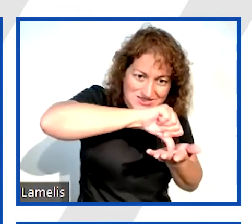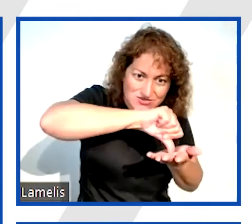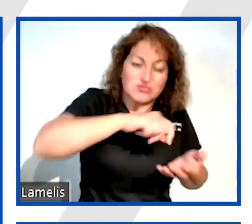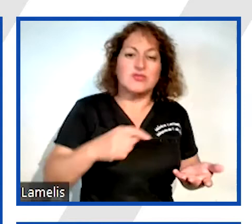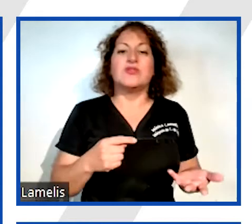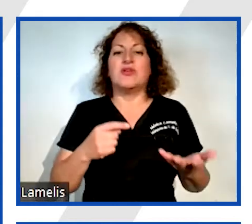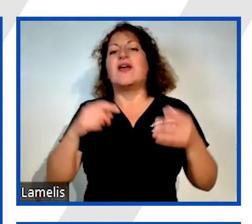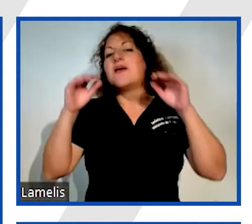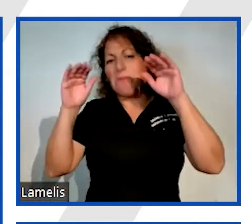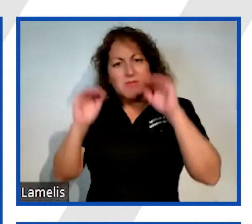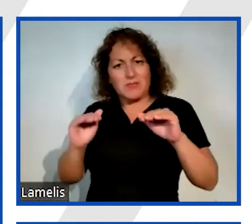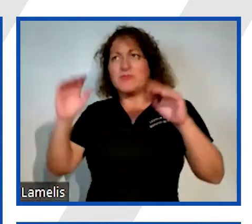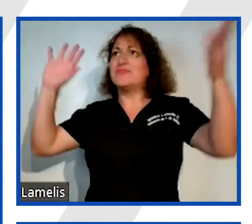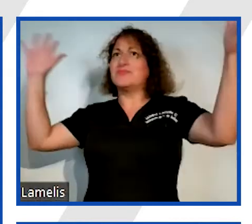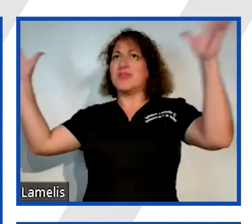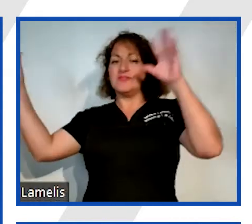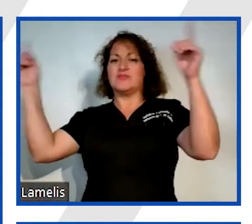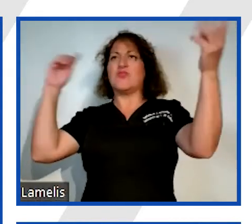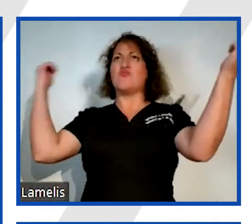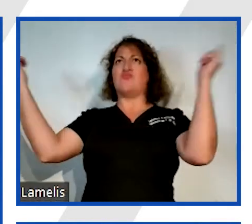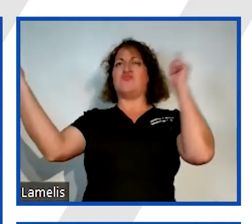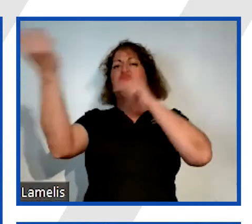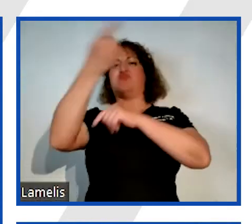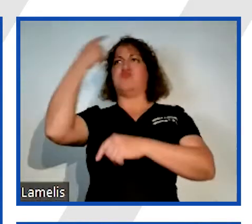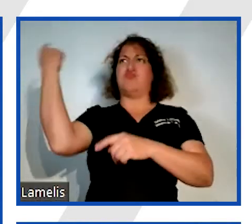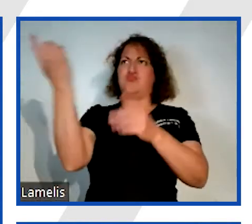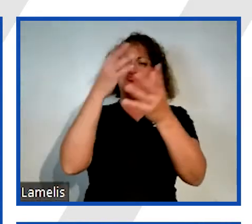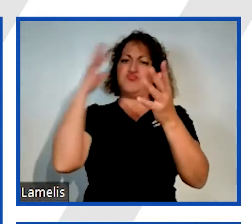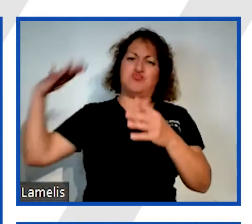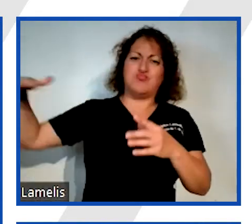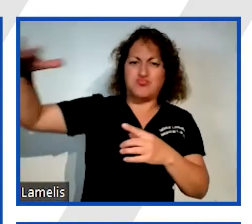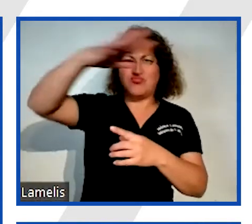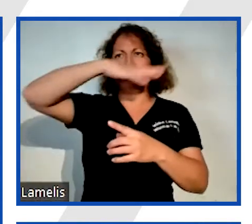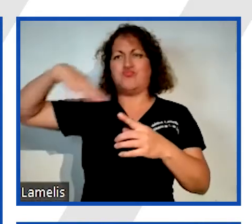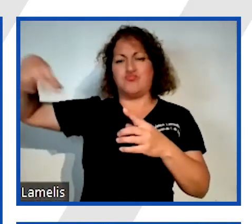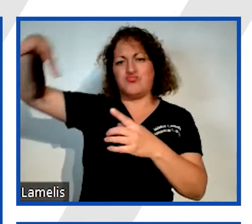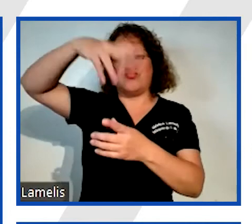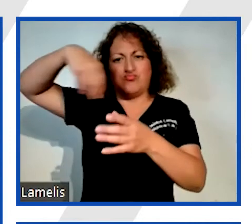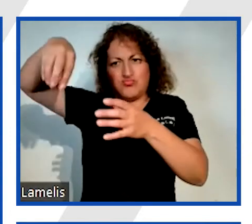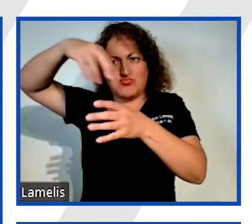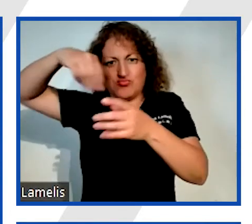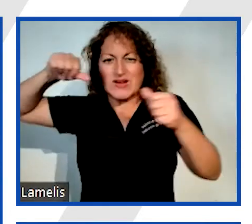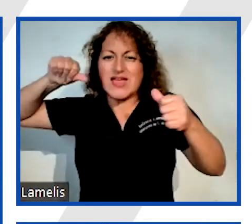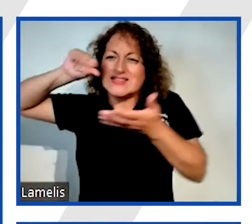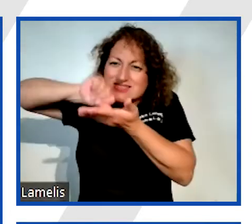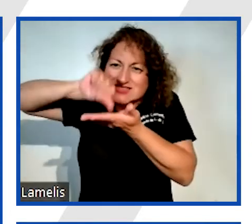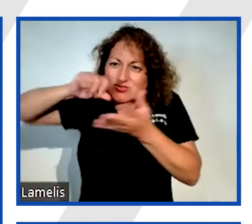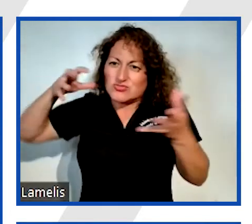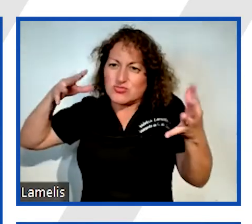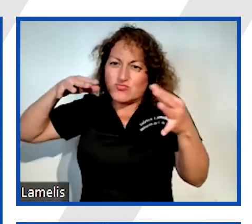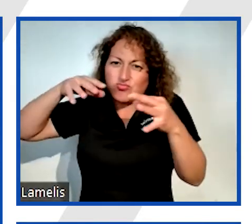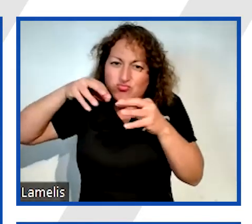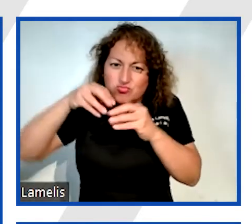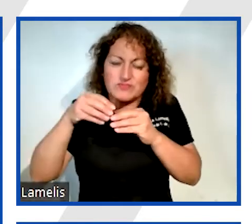y en el centro se junta tanto material que la densidad hace que se logre descender una